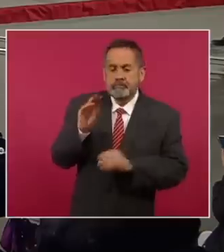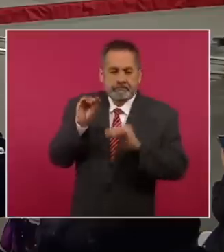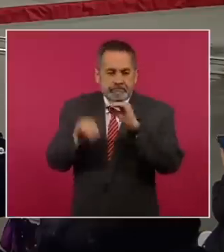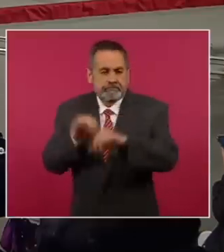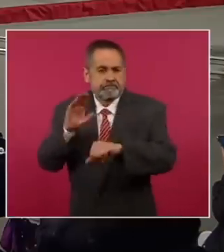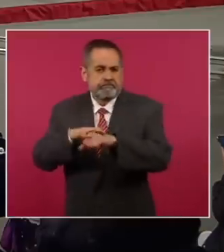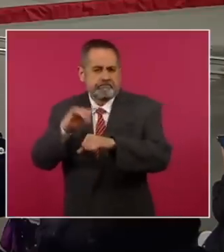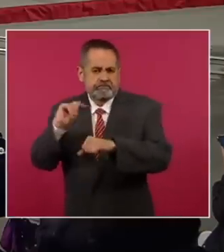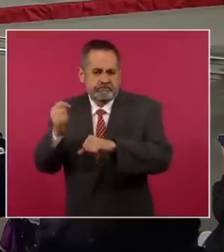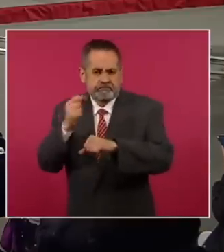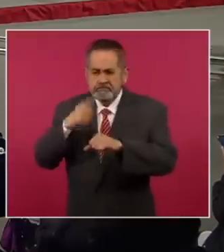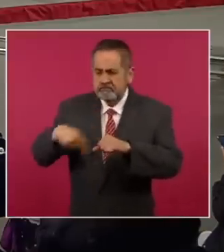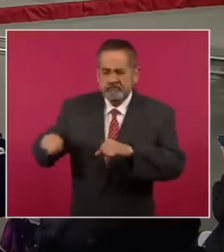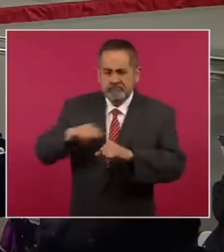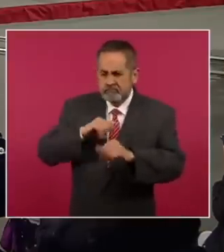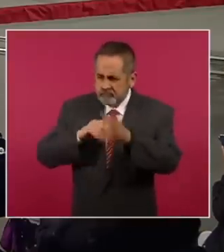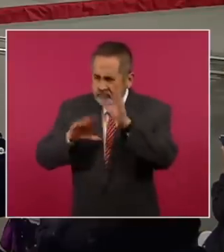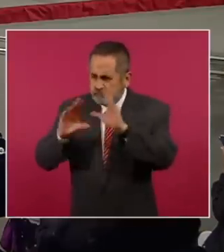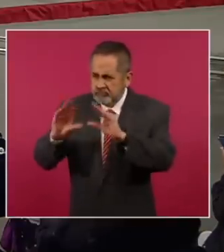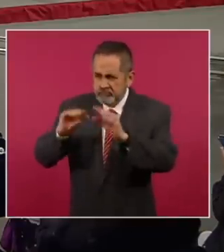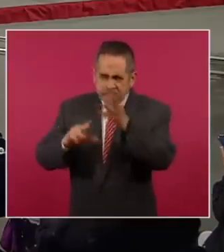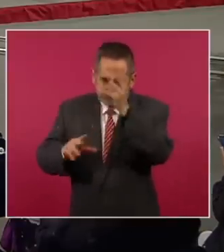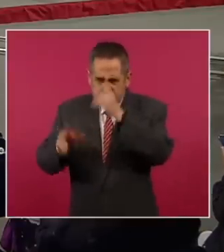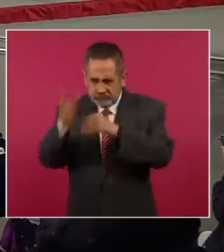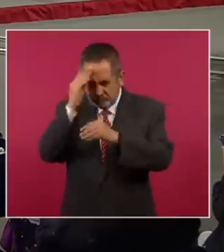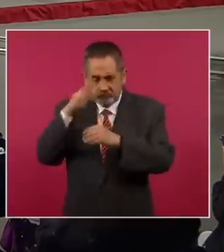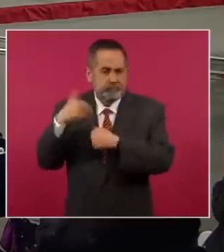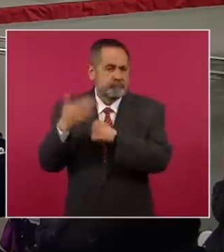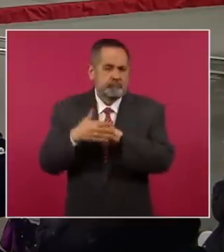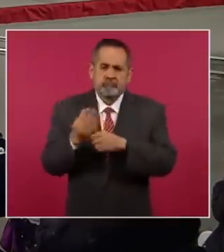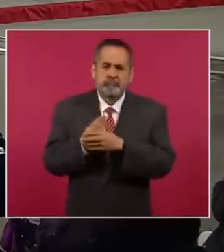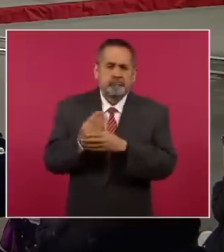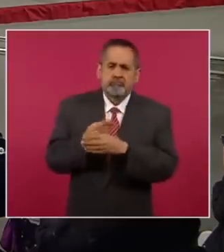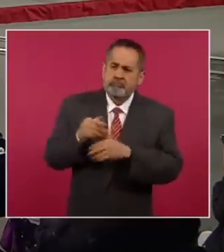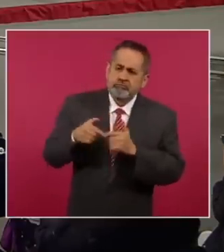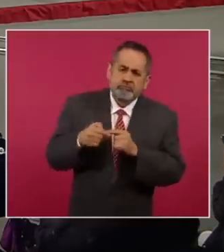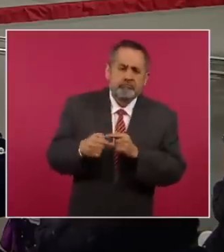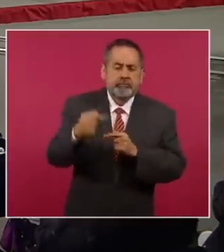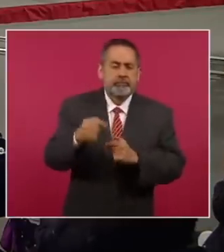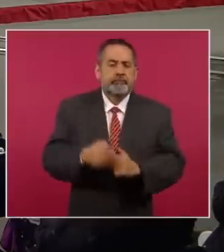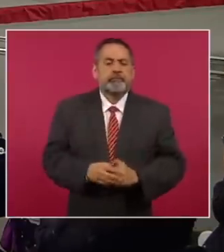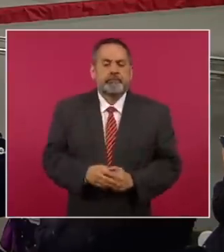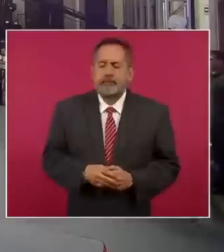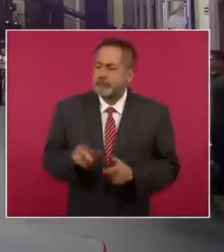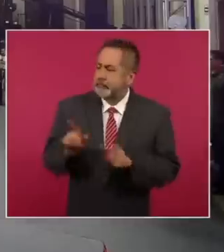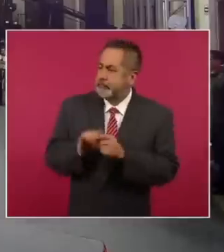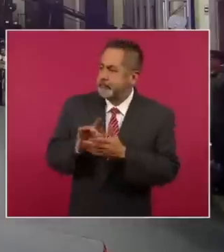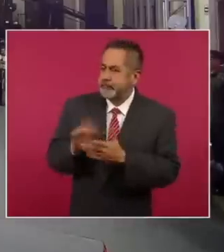también de conocimiento para que después pueda llevarse todo el servicio de mantenimiento. Sería todo, señor. Muchas gracias.